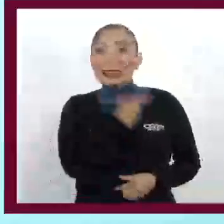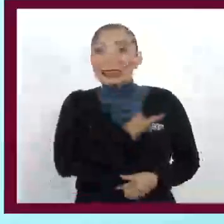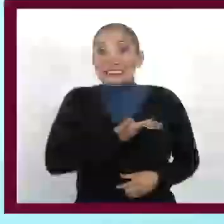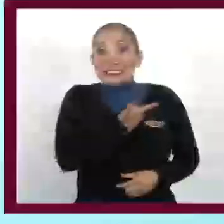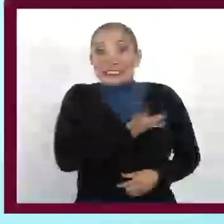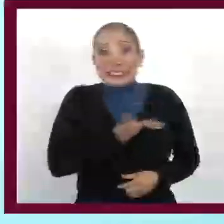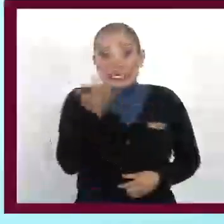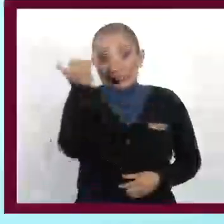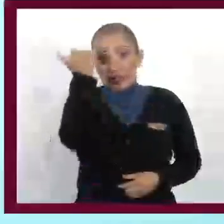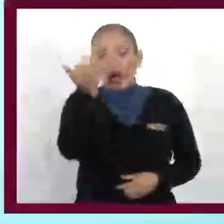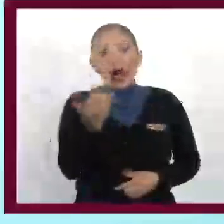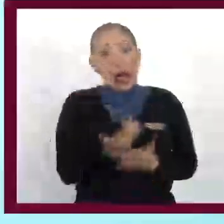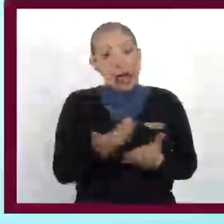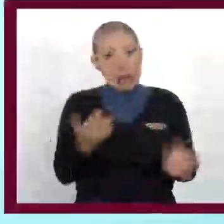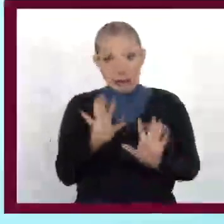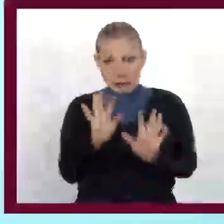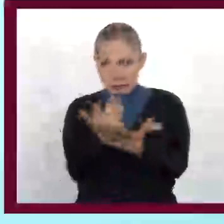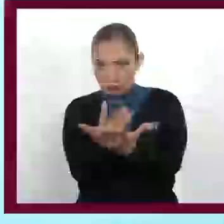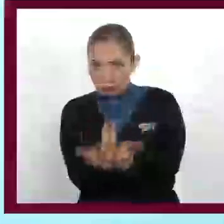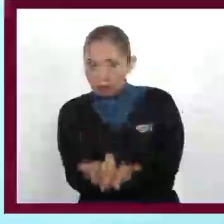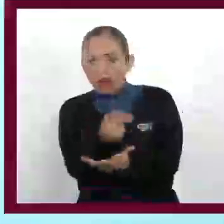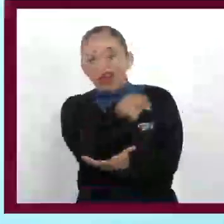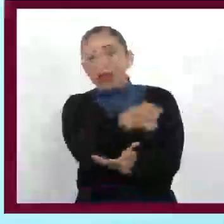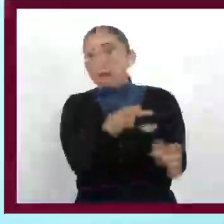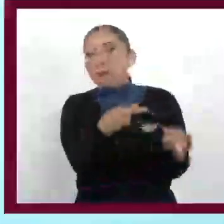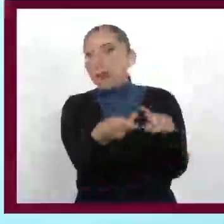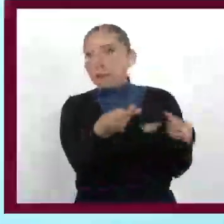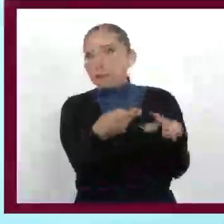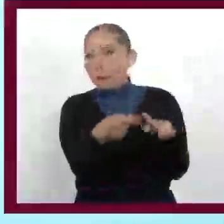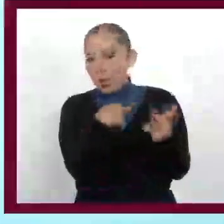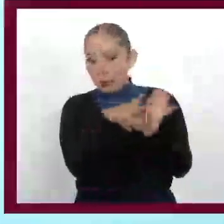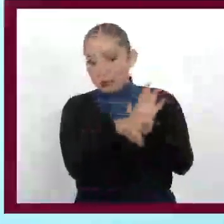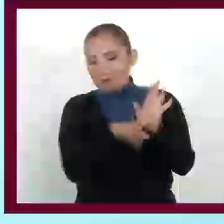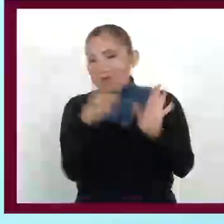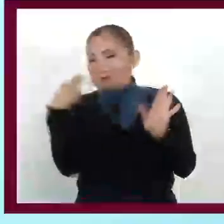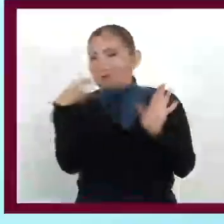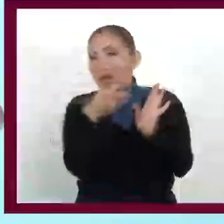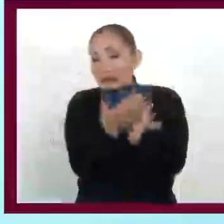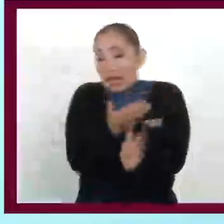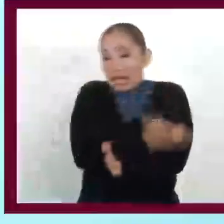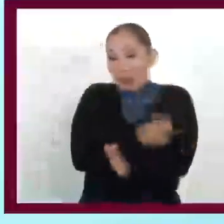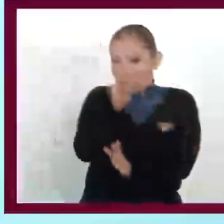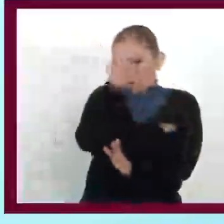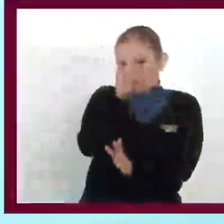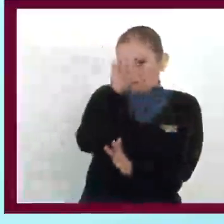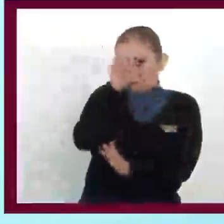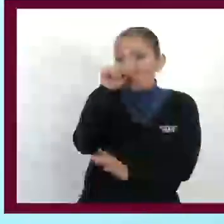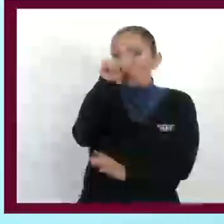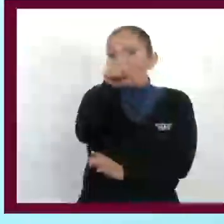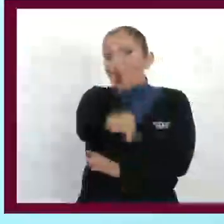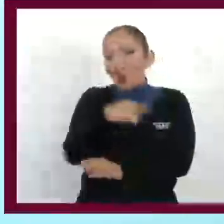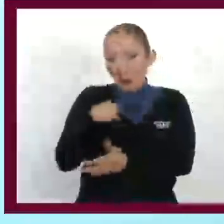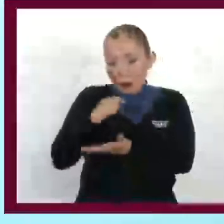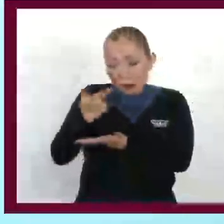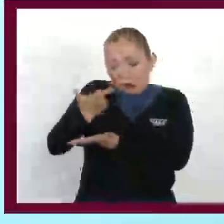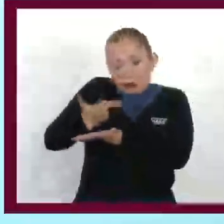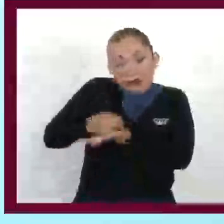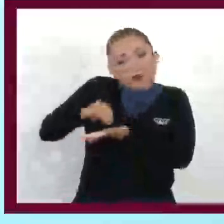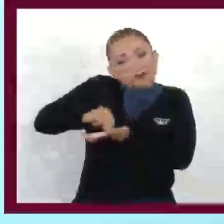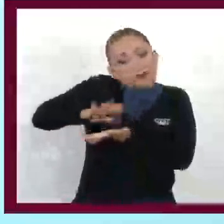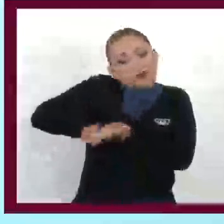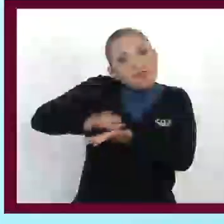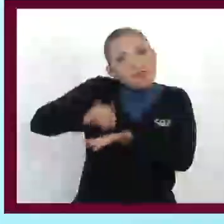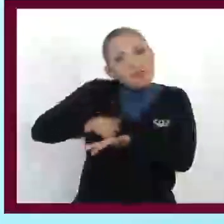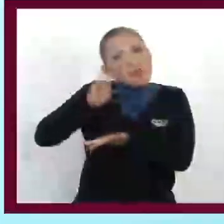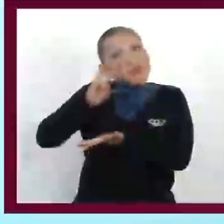Me encanta la idea, pero antes de ver qué nos trae preparada la siguiente cápsula, les recomiendo que vayan anotando en su